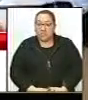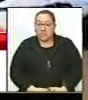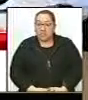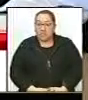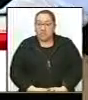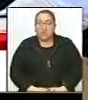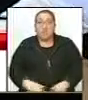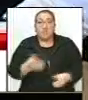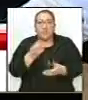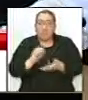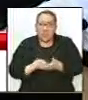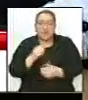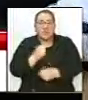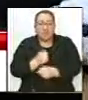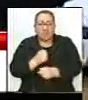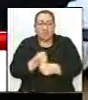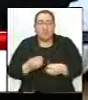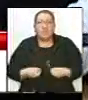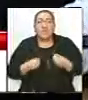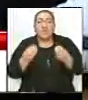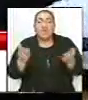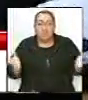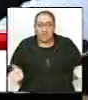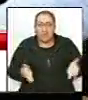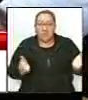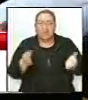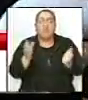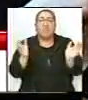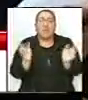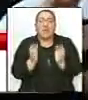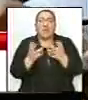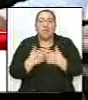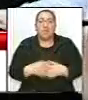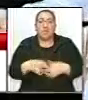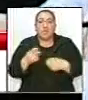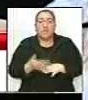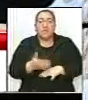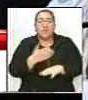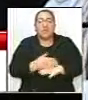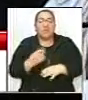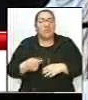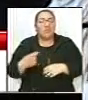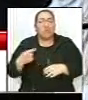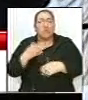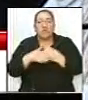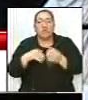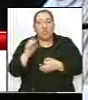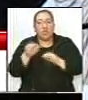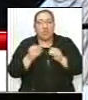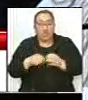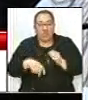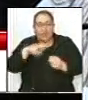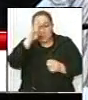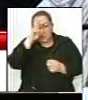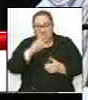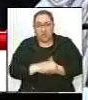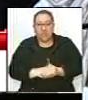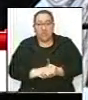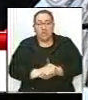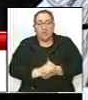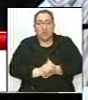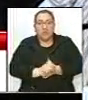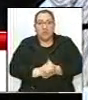trabajo destinado a promover las MIPES. Las MIPES han sido el motor económico de este país. Este es un